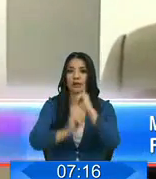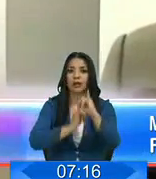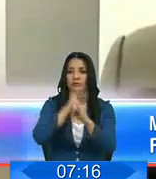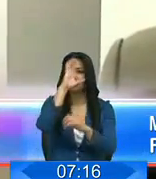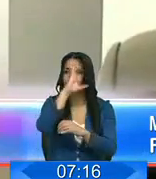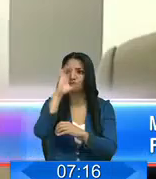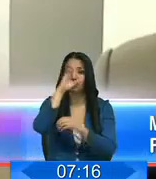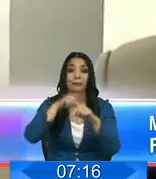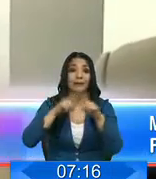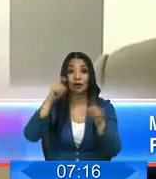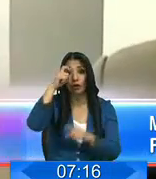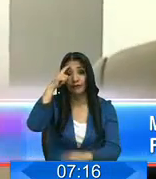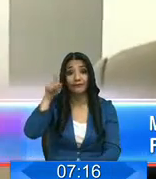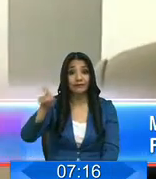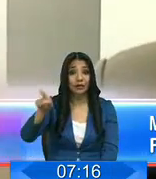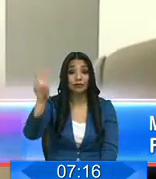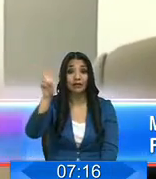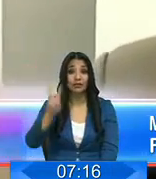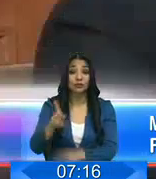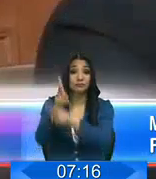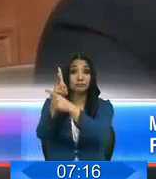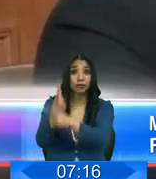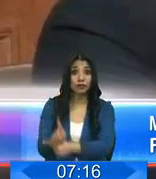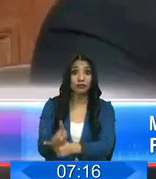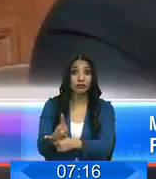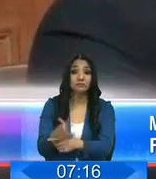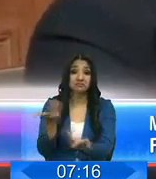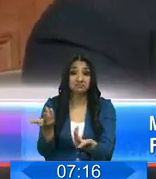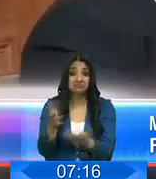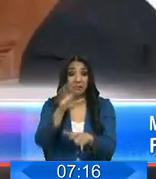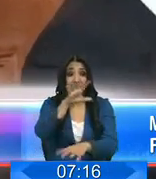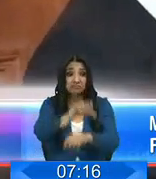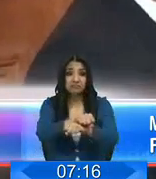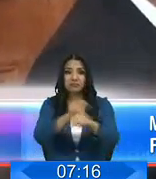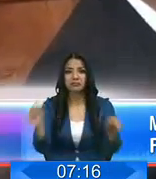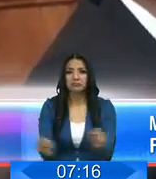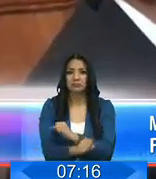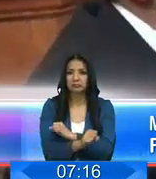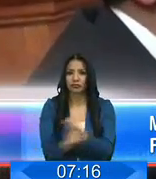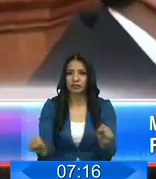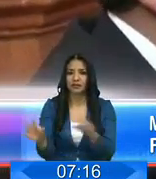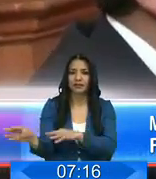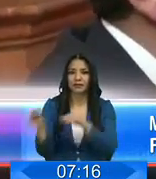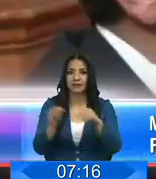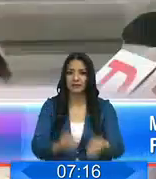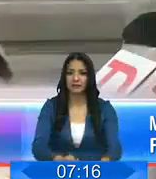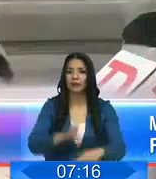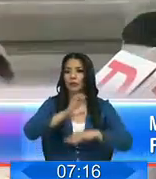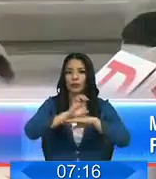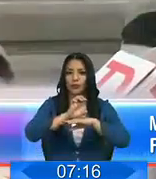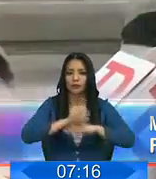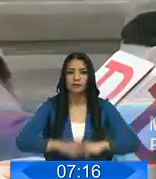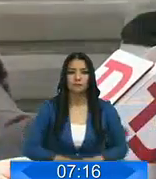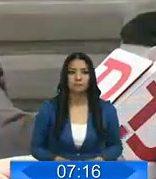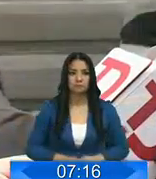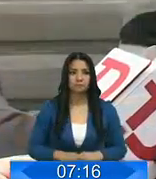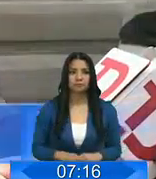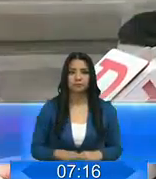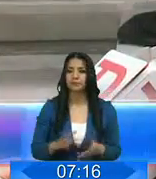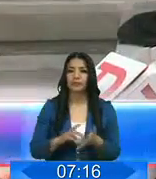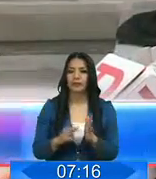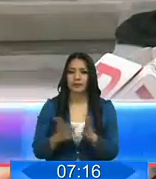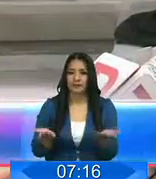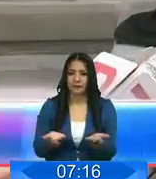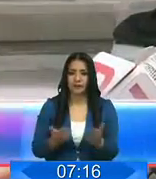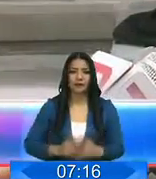protegido por el gobierno de Maduro, será prácticamente imposible lograr su captura y traerlo de regreso al país. Lo que significa que en el momento en